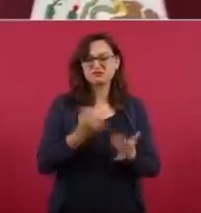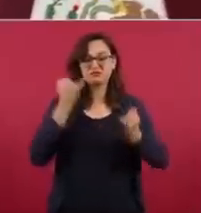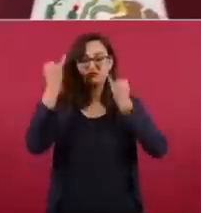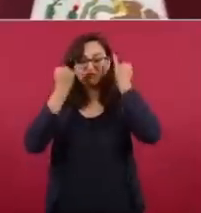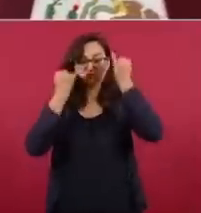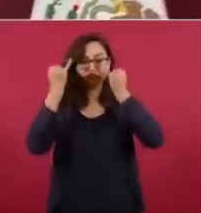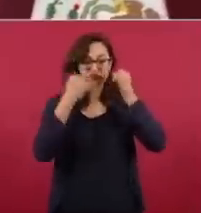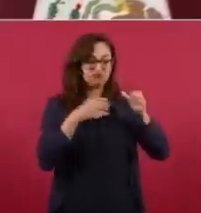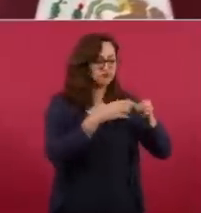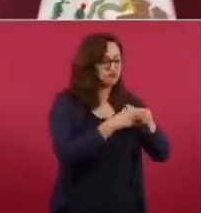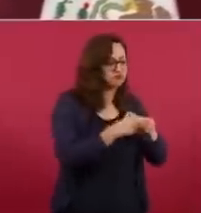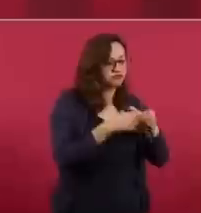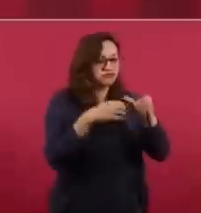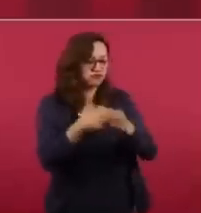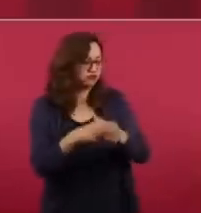ideologías,